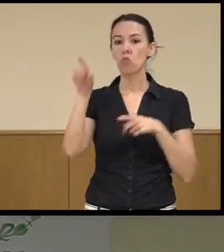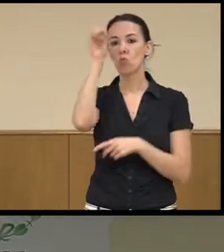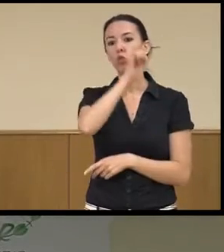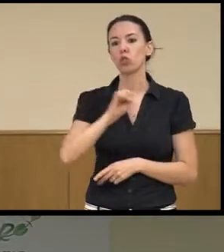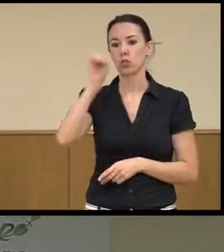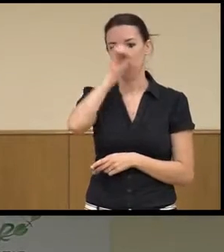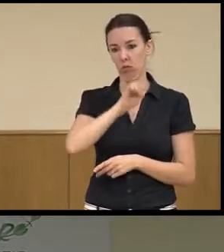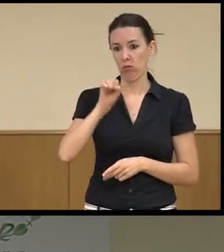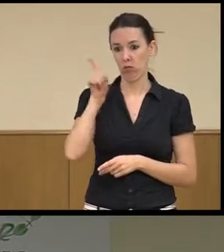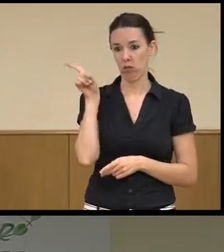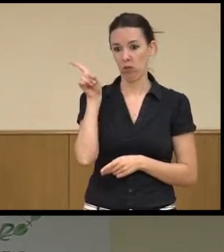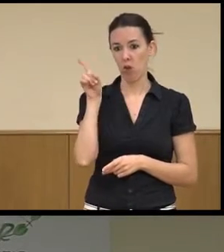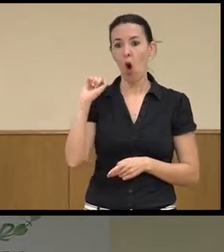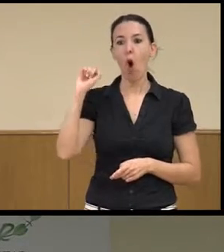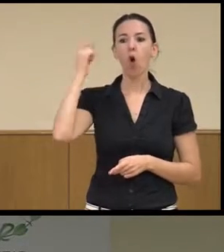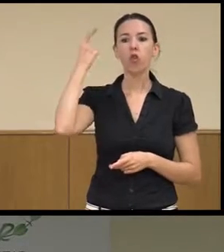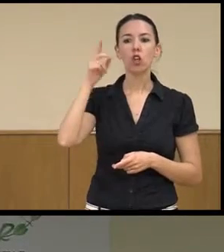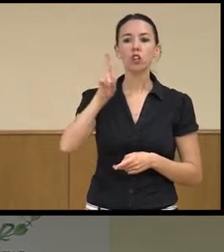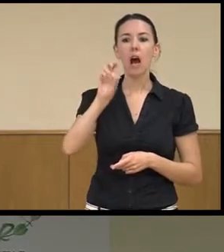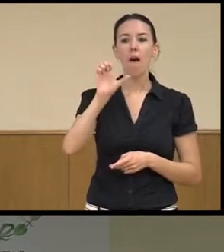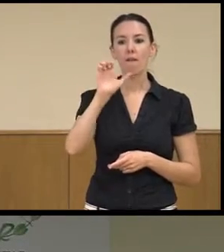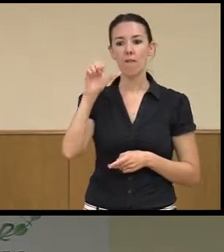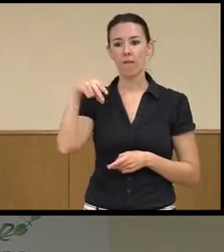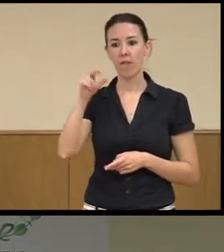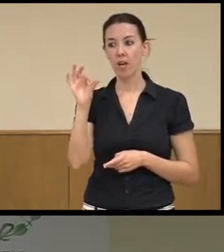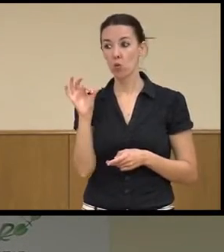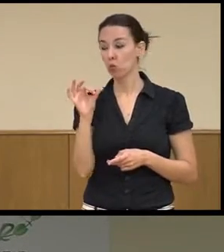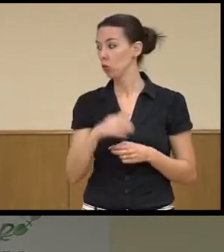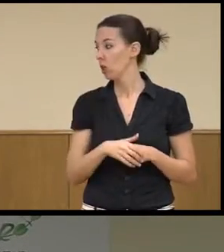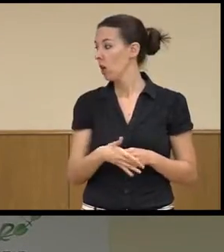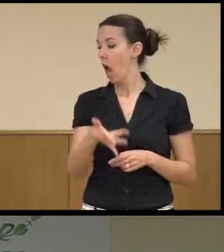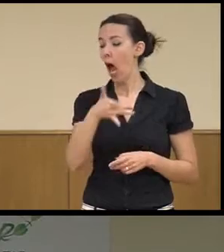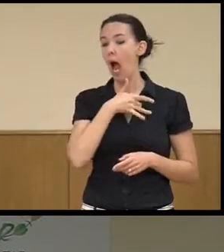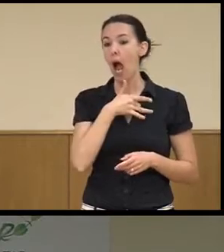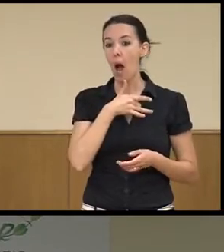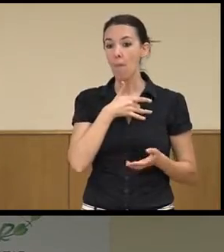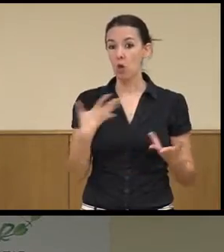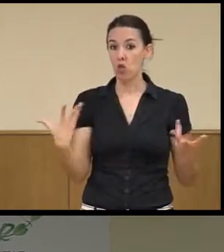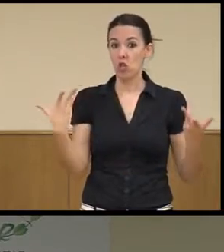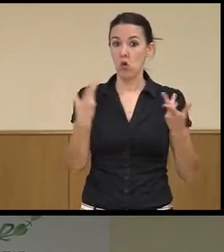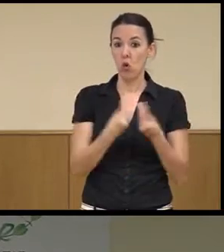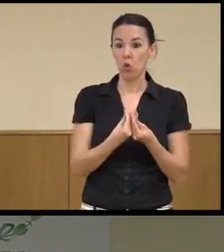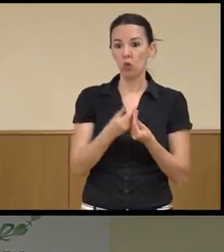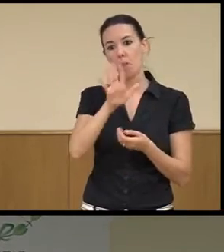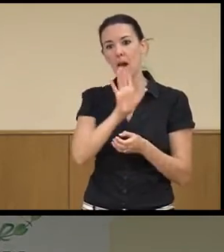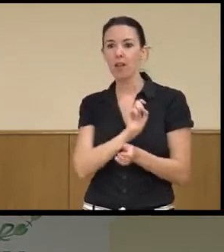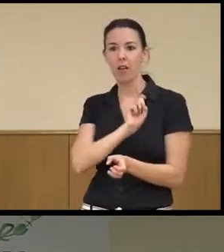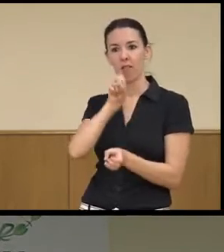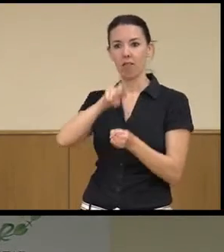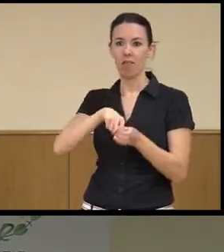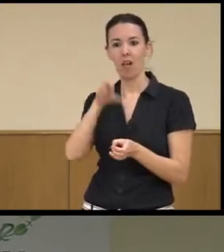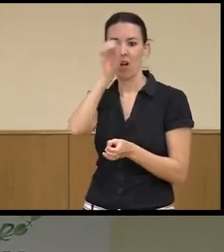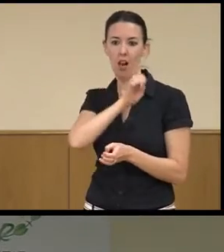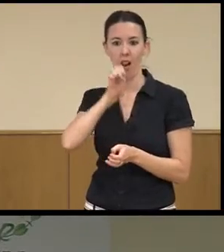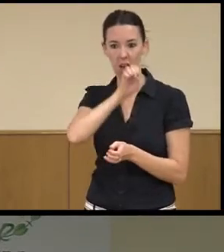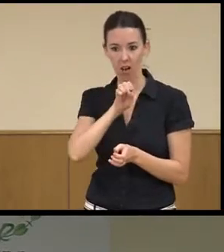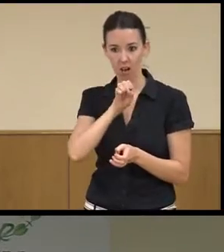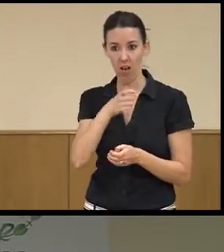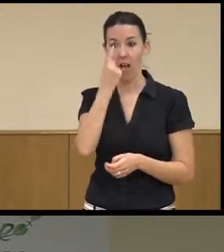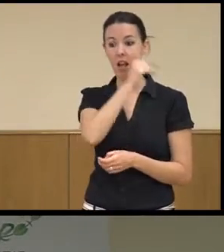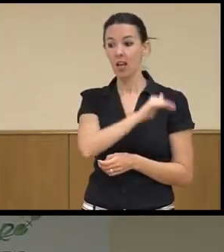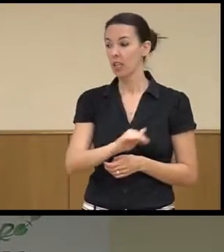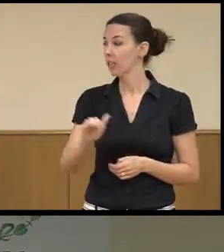Euterpe, o es la diosa Venus y el amorcillo que la acompaña, que parecen invitarnos a participar en su cántico. Por los niños